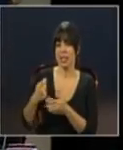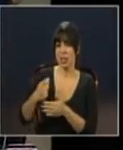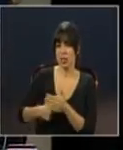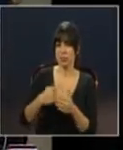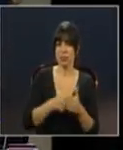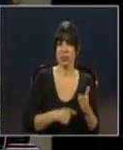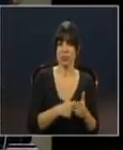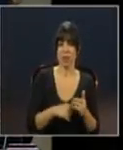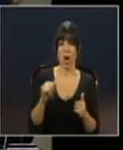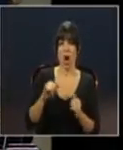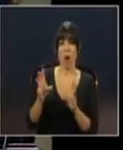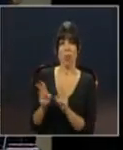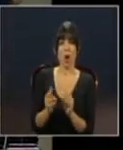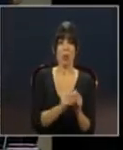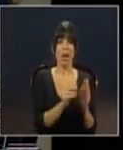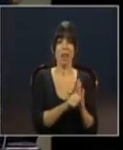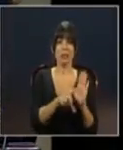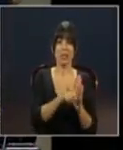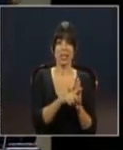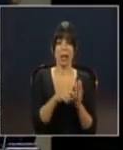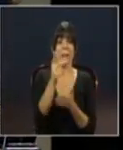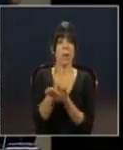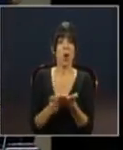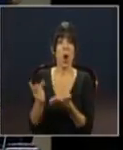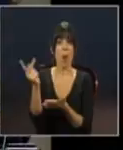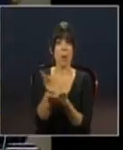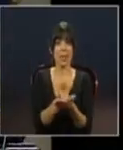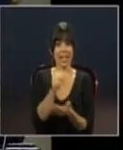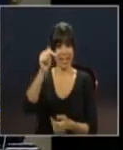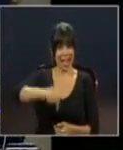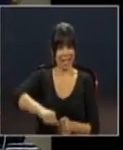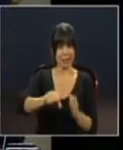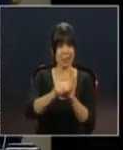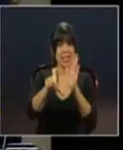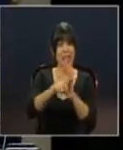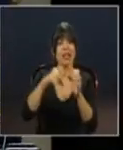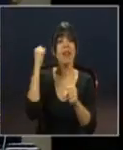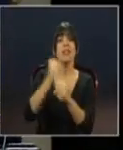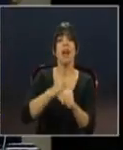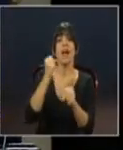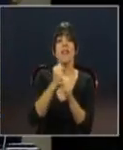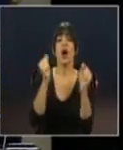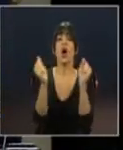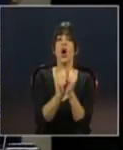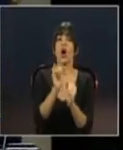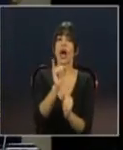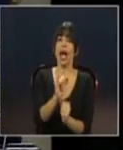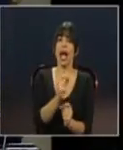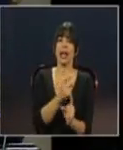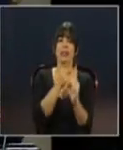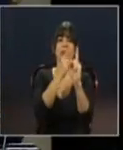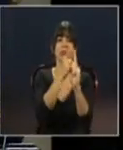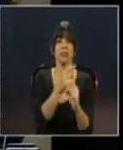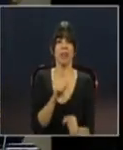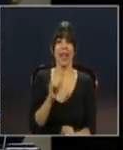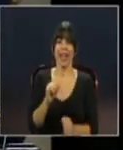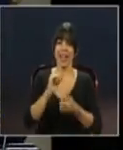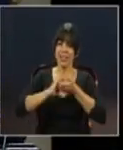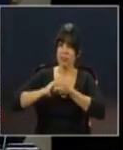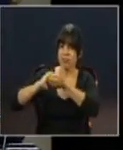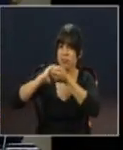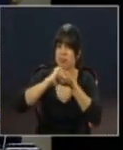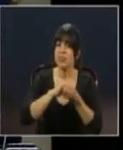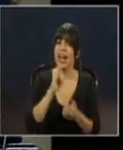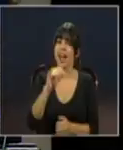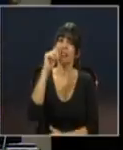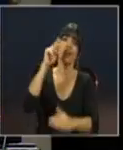hecho las comisiones legislativas provinciales de esta Asamblea, que trabajan con ese espíritu, con esa fraternidad, con